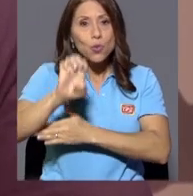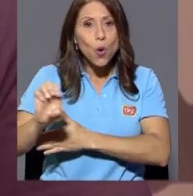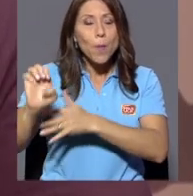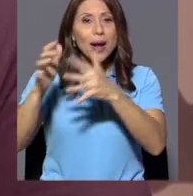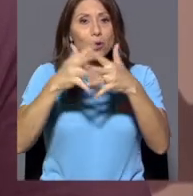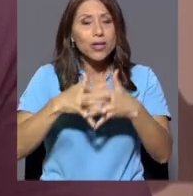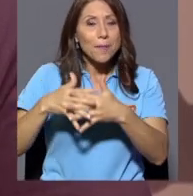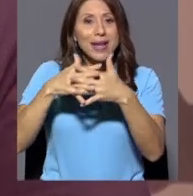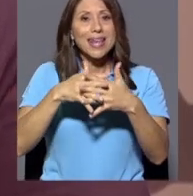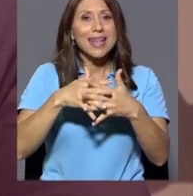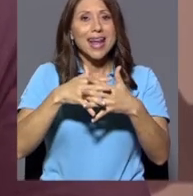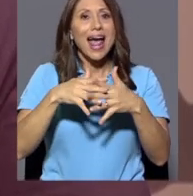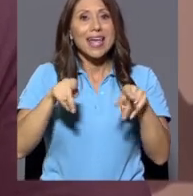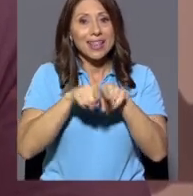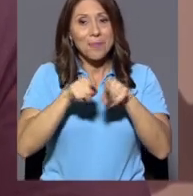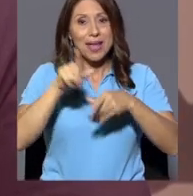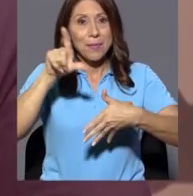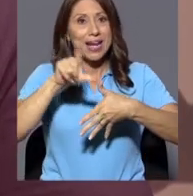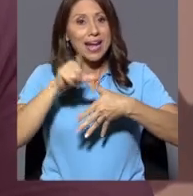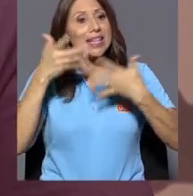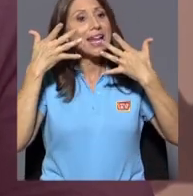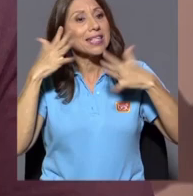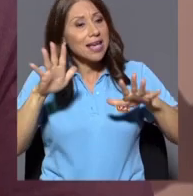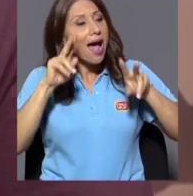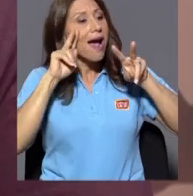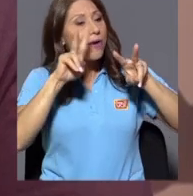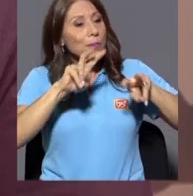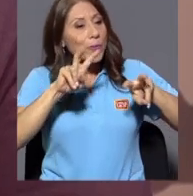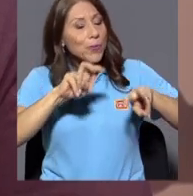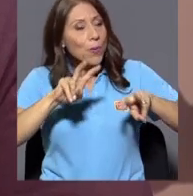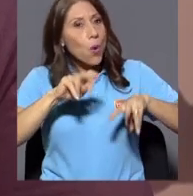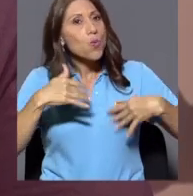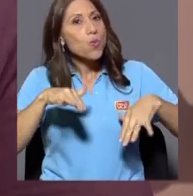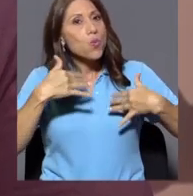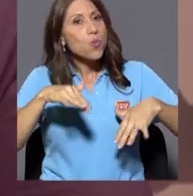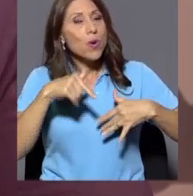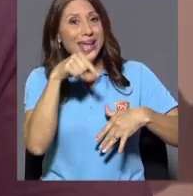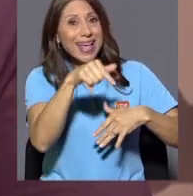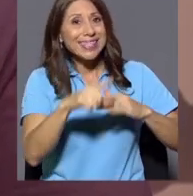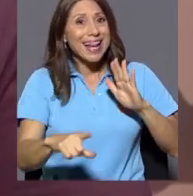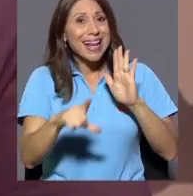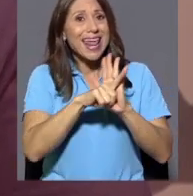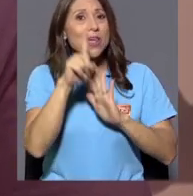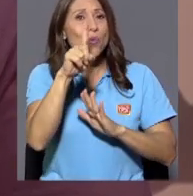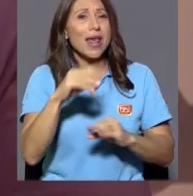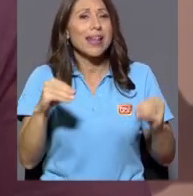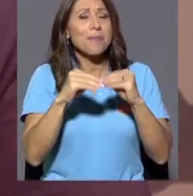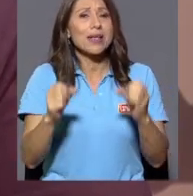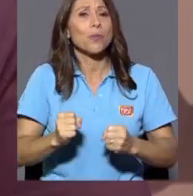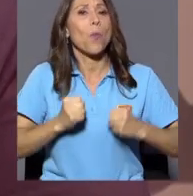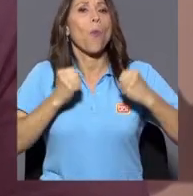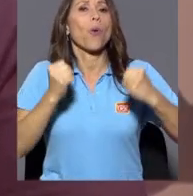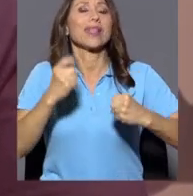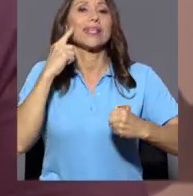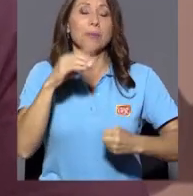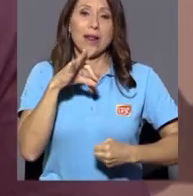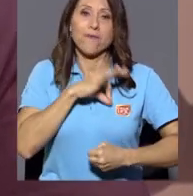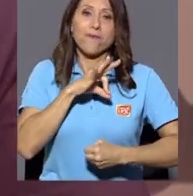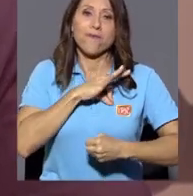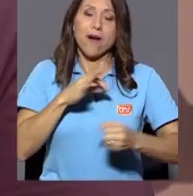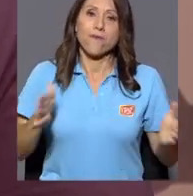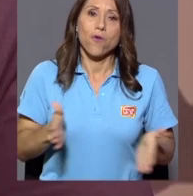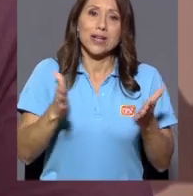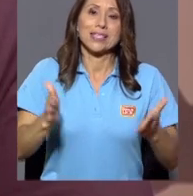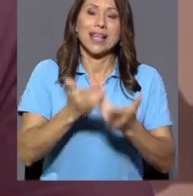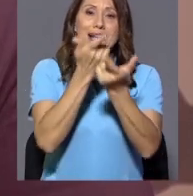y aquí a lo largo y ancho de nuestra américa latina' tal vez como una de las más potentes en términos de favorecer la libertad de